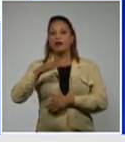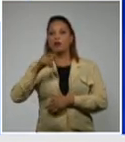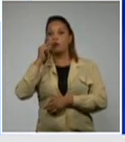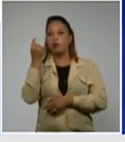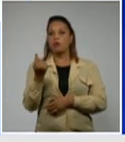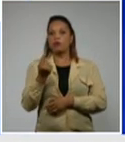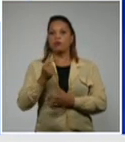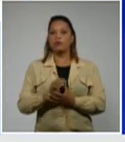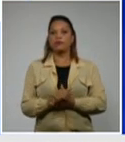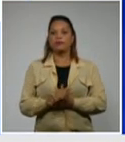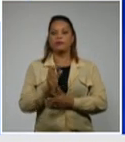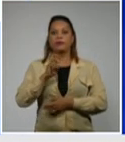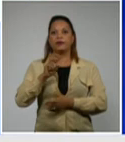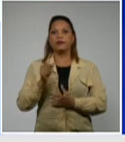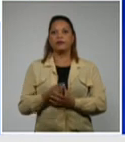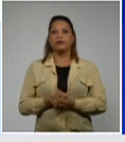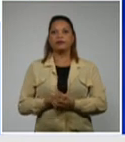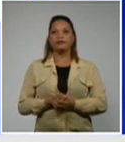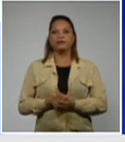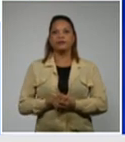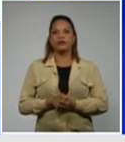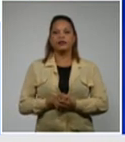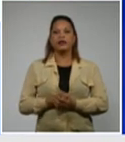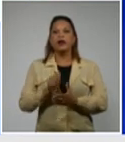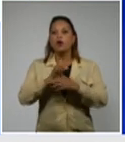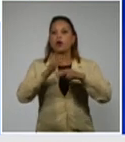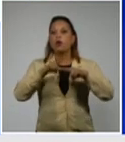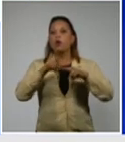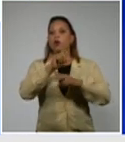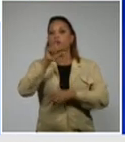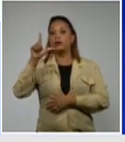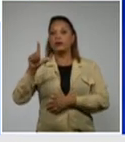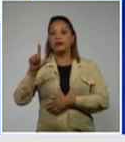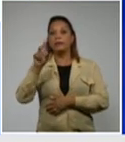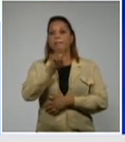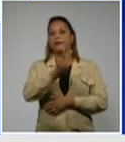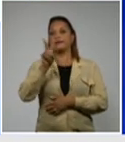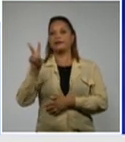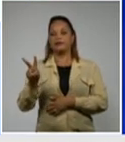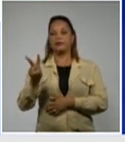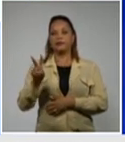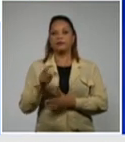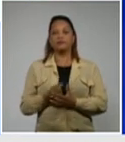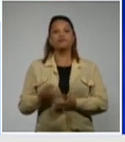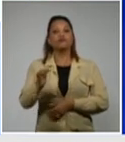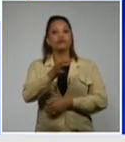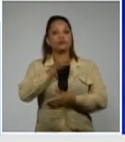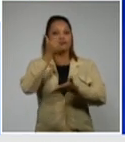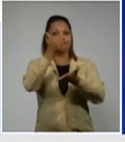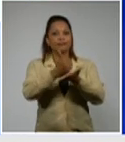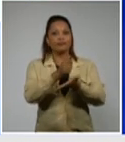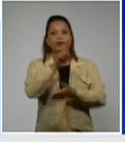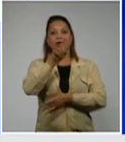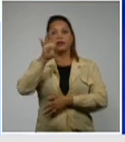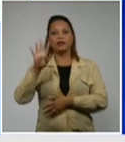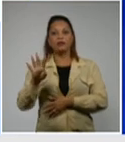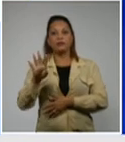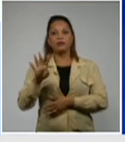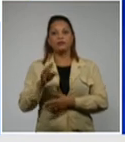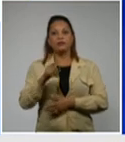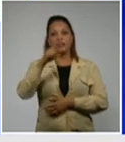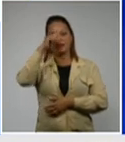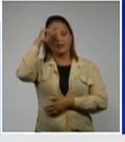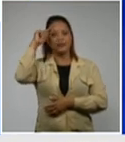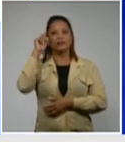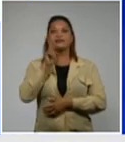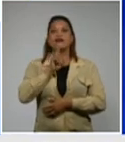Holguín, 22 casos autóctonos ayer, Holguín, municipio cabecera 14, Sagua